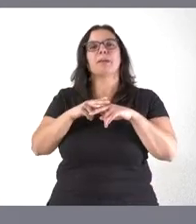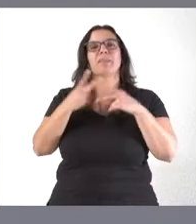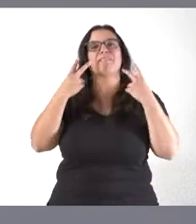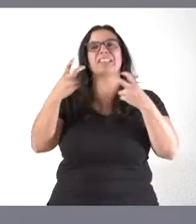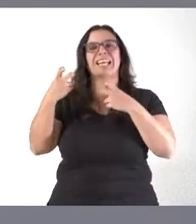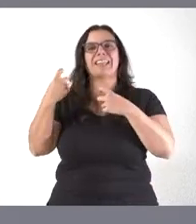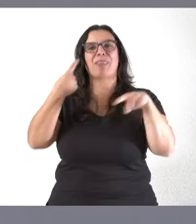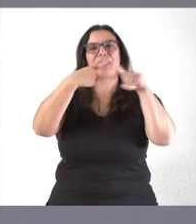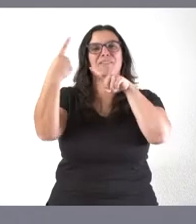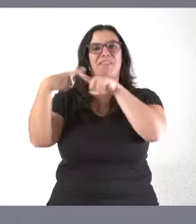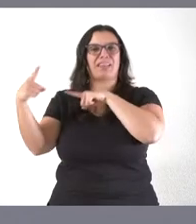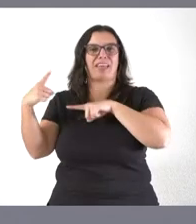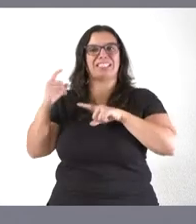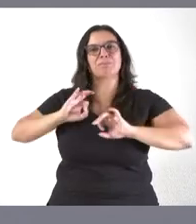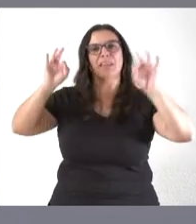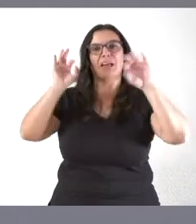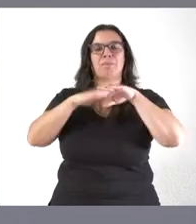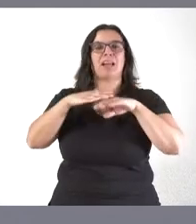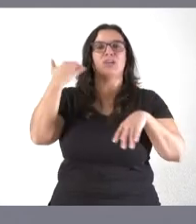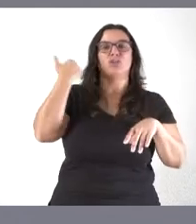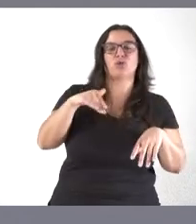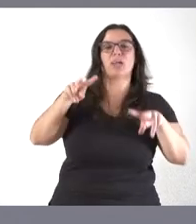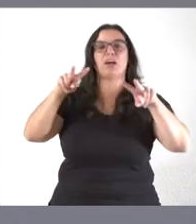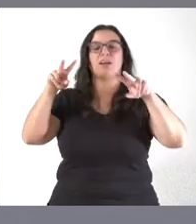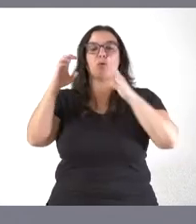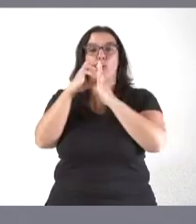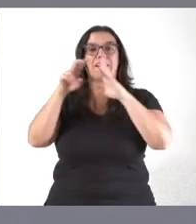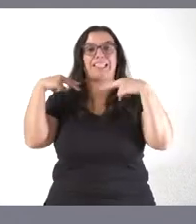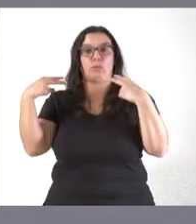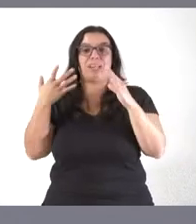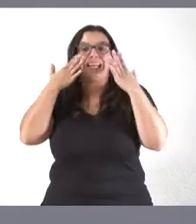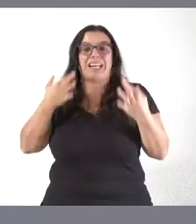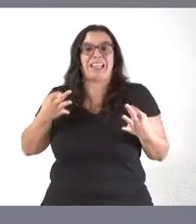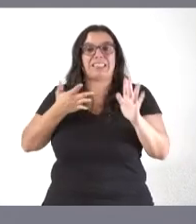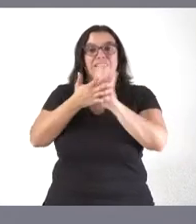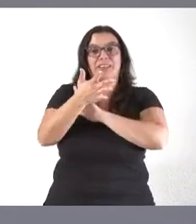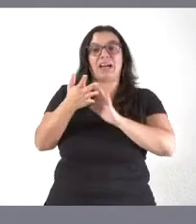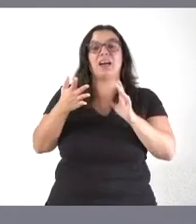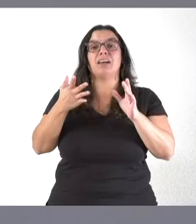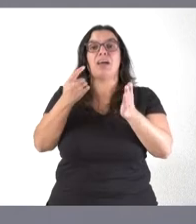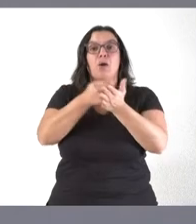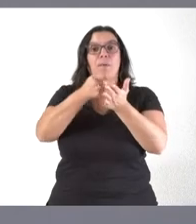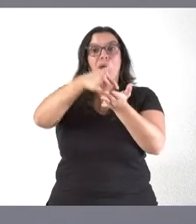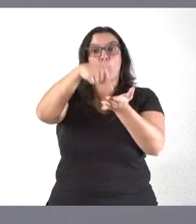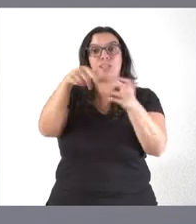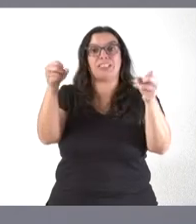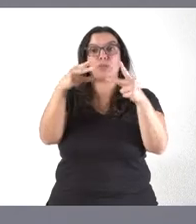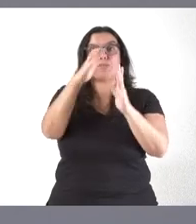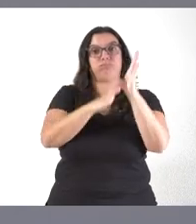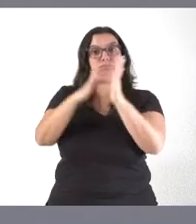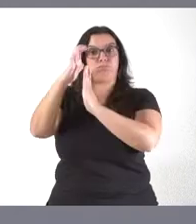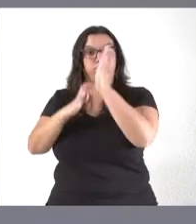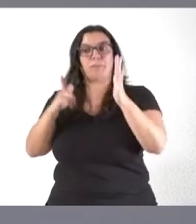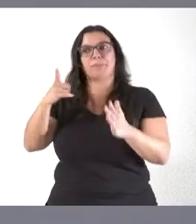en Soria cuenca y teruel que en realidad son unas rebajas en las cuotas de seguridad social saben ustedes que era una petición